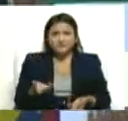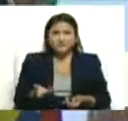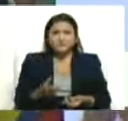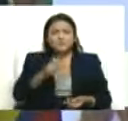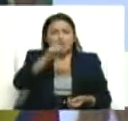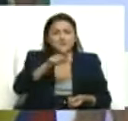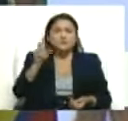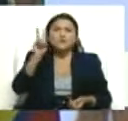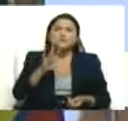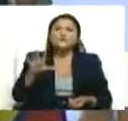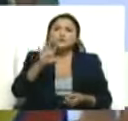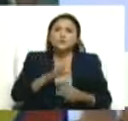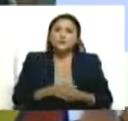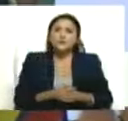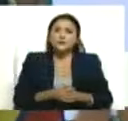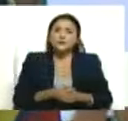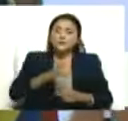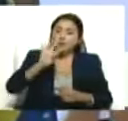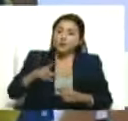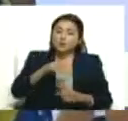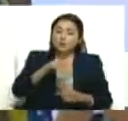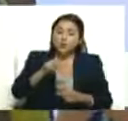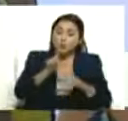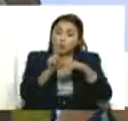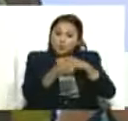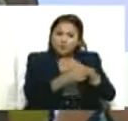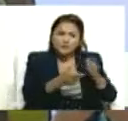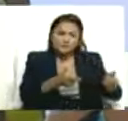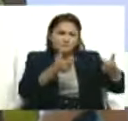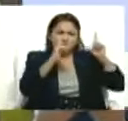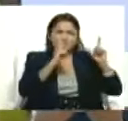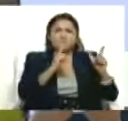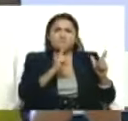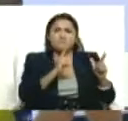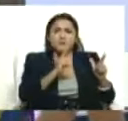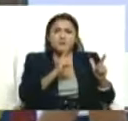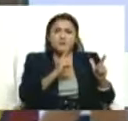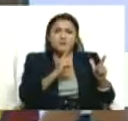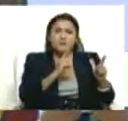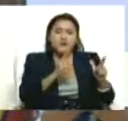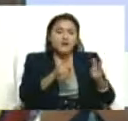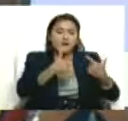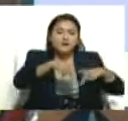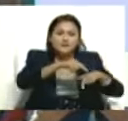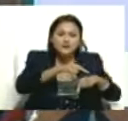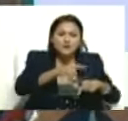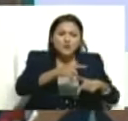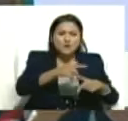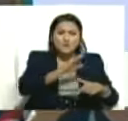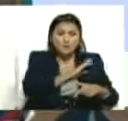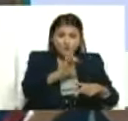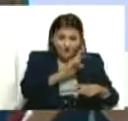o venezolana, que Guyana puede entregar concesiones en territorios que son de Venezuela?